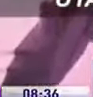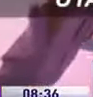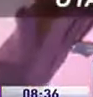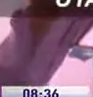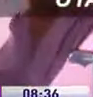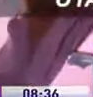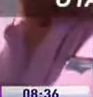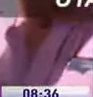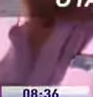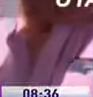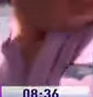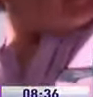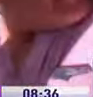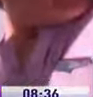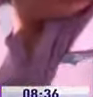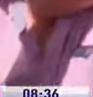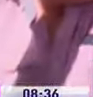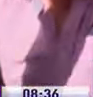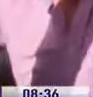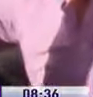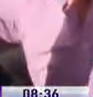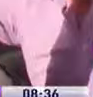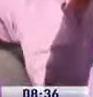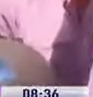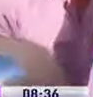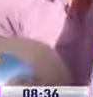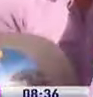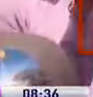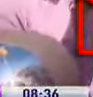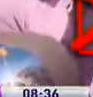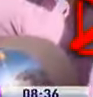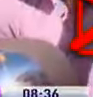cogió. Pax. Al cero Cotopaxi.